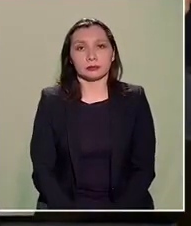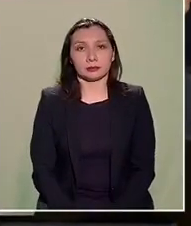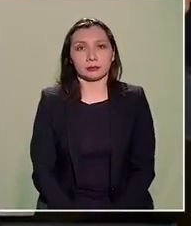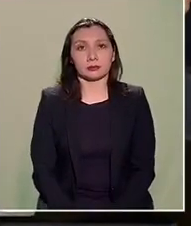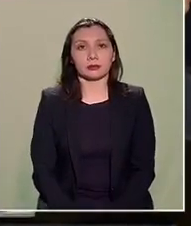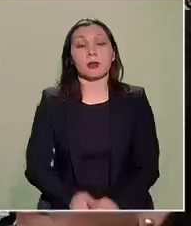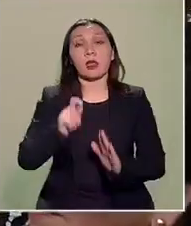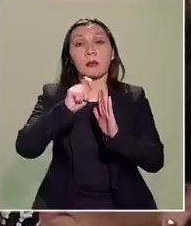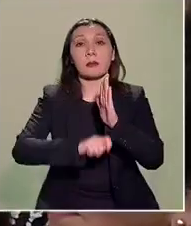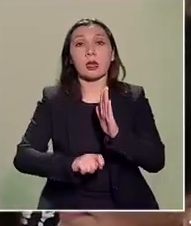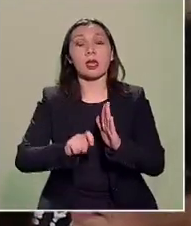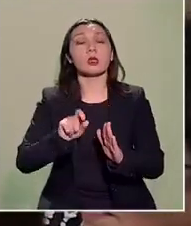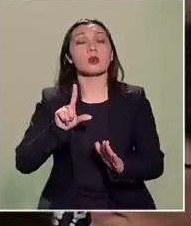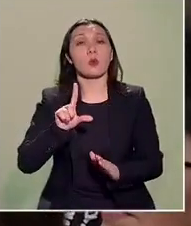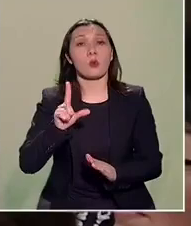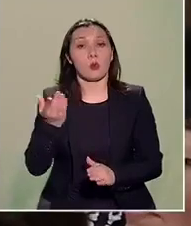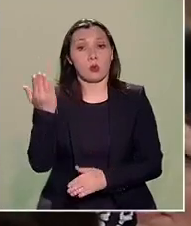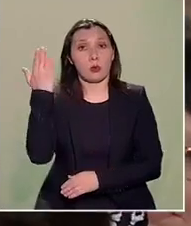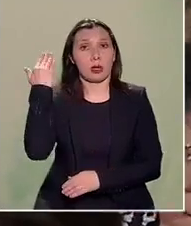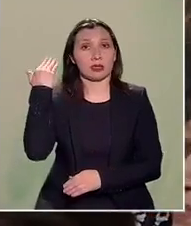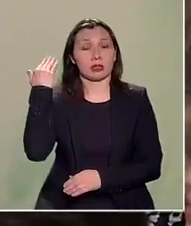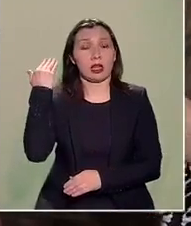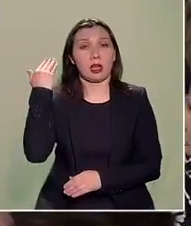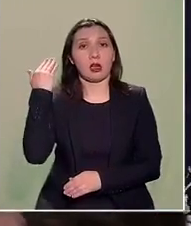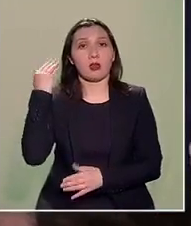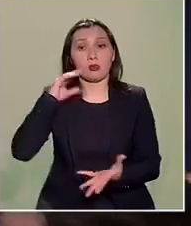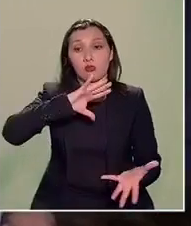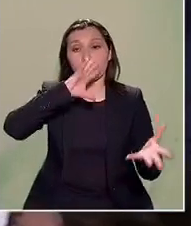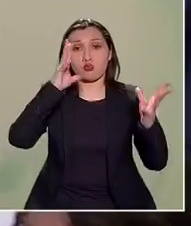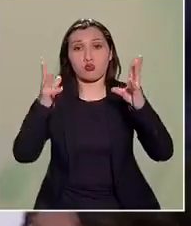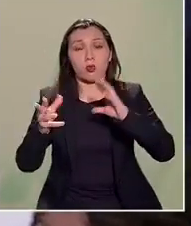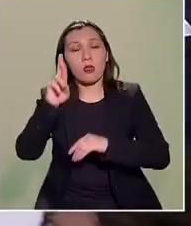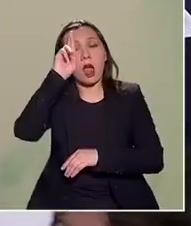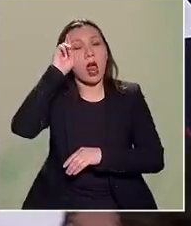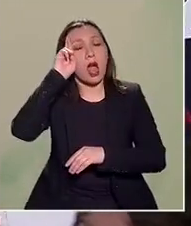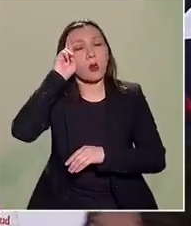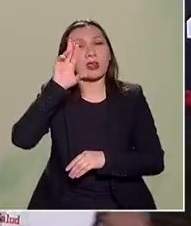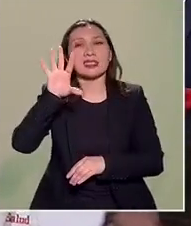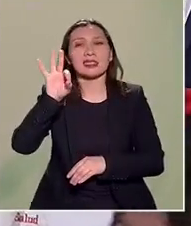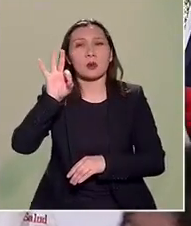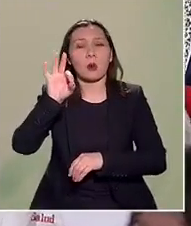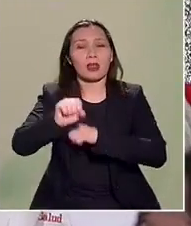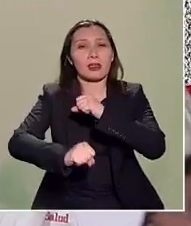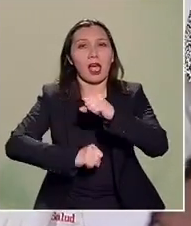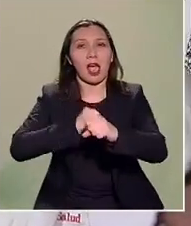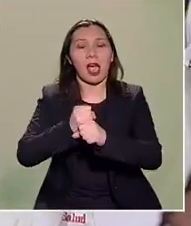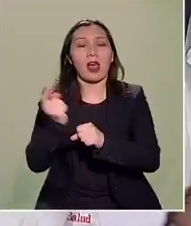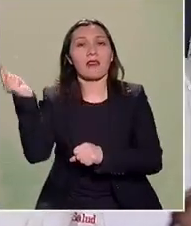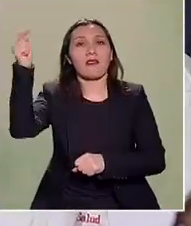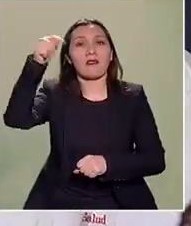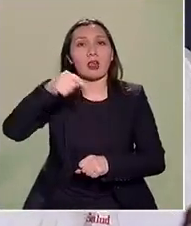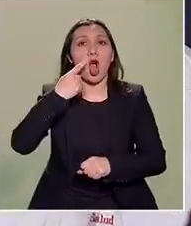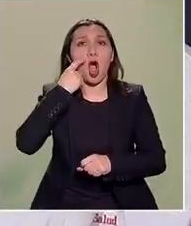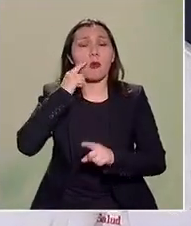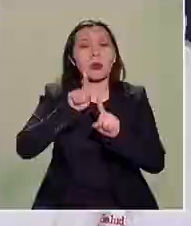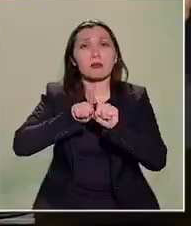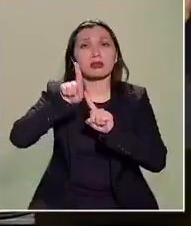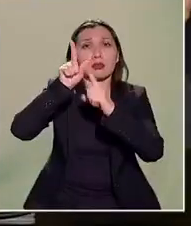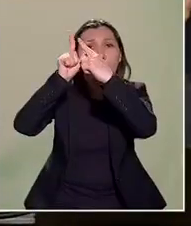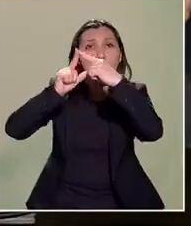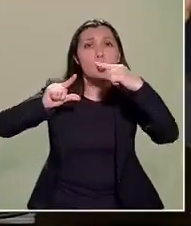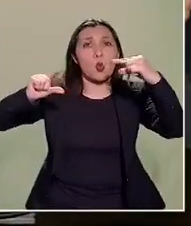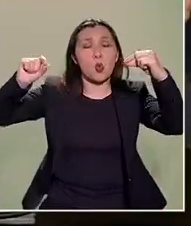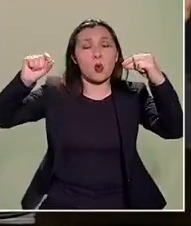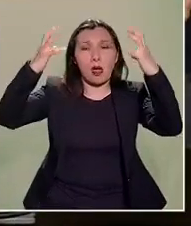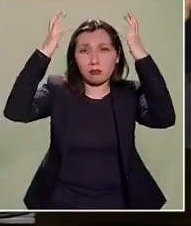en el medio julio pasado el mundo recordó los 50 años de la llegada del hombre a la luna